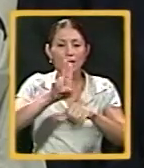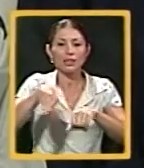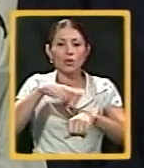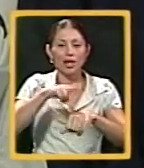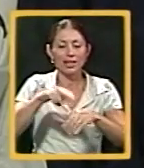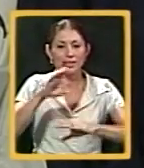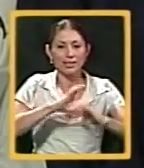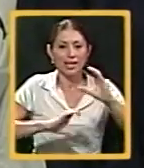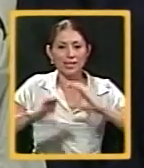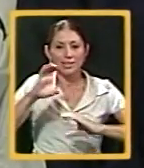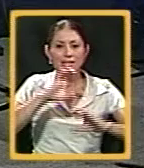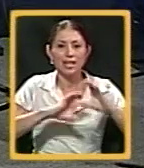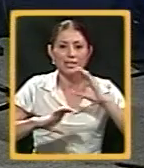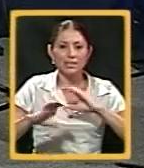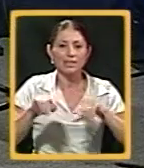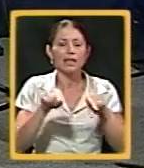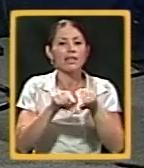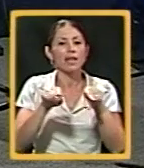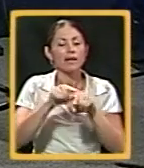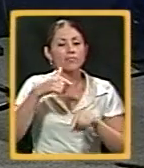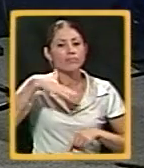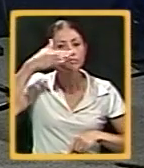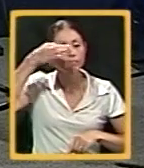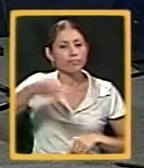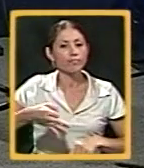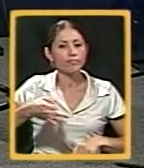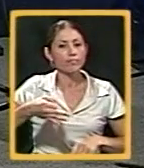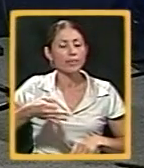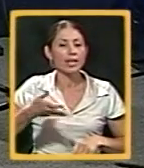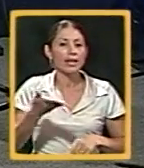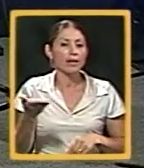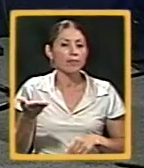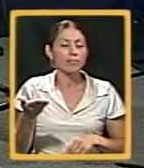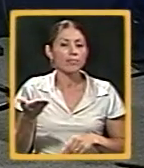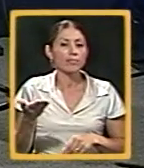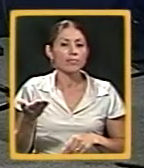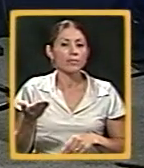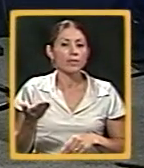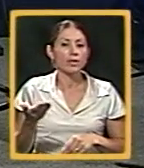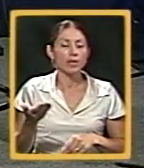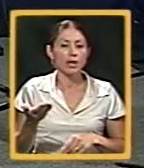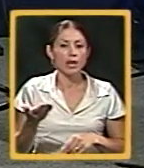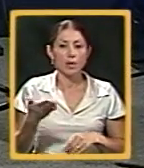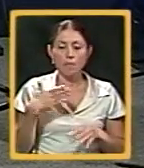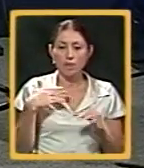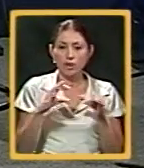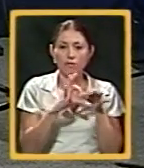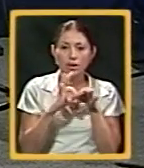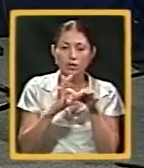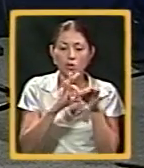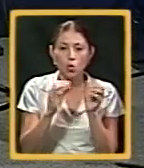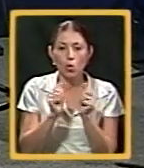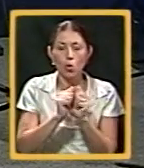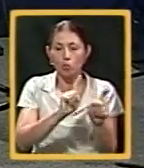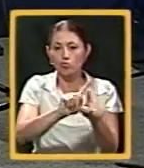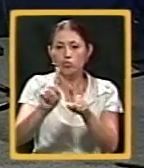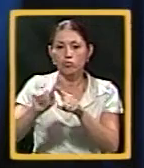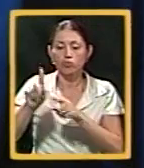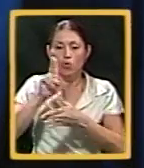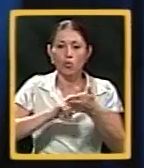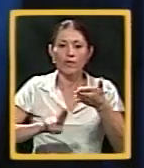Ciencias, y también creo que la relación que he tenido con las universidades públicas y